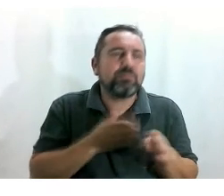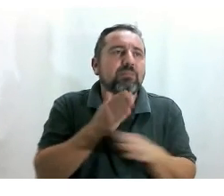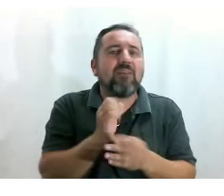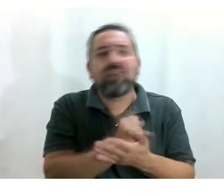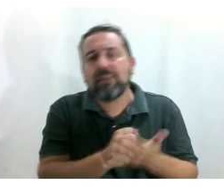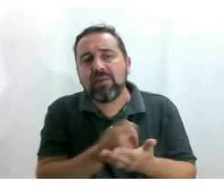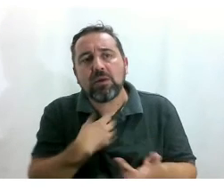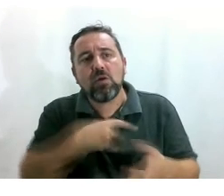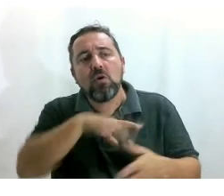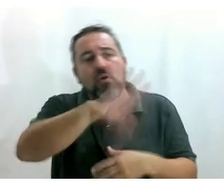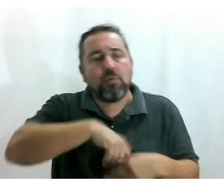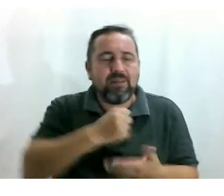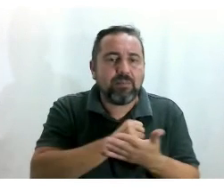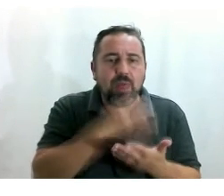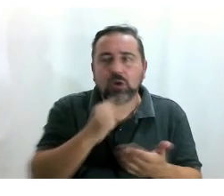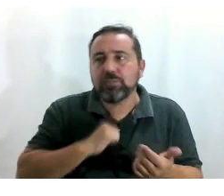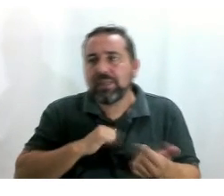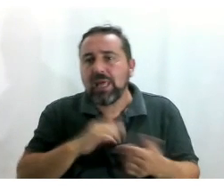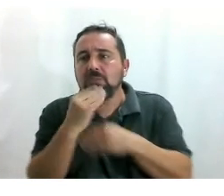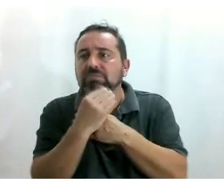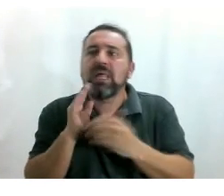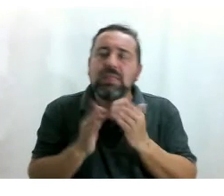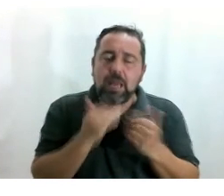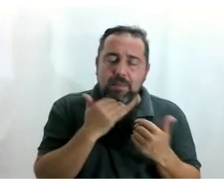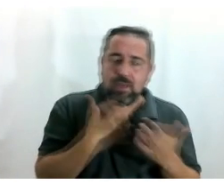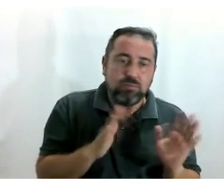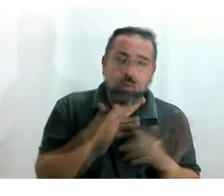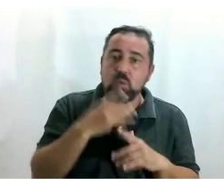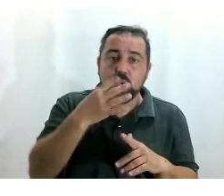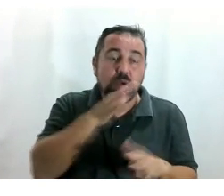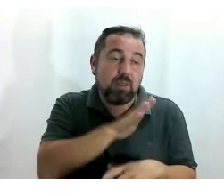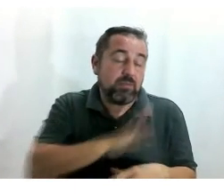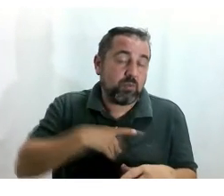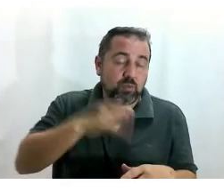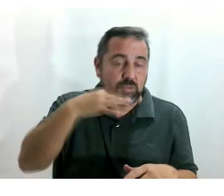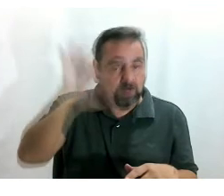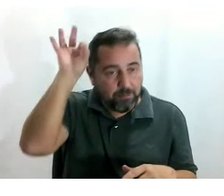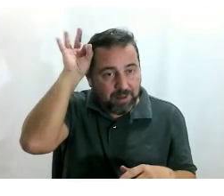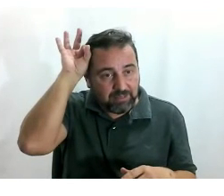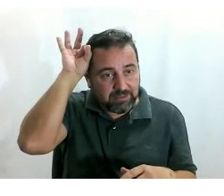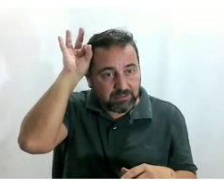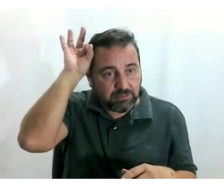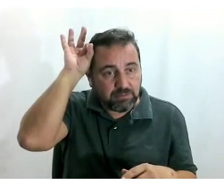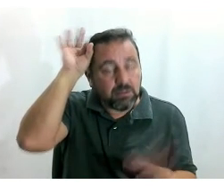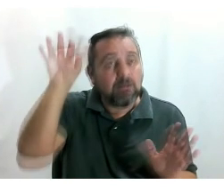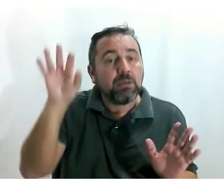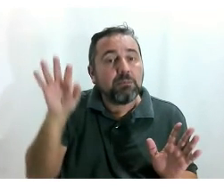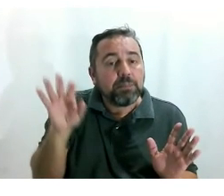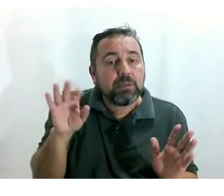un fármaco o acudir al hospital y que nos hagan una terapia, excepto los implantes, ya lo sabéis. Pero yo sí que creo que en los siguientes años,